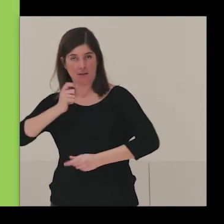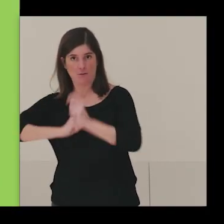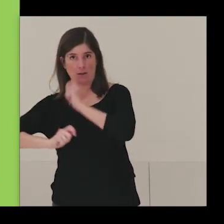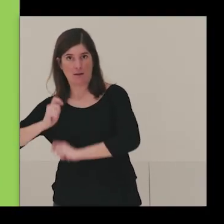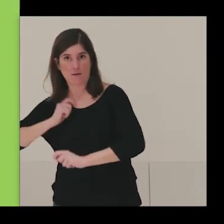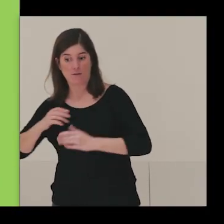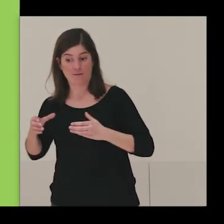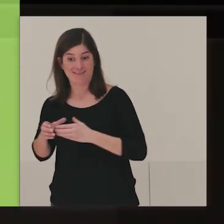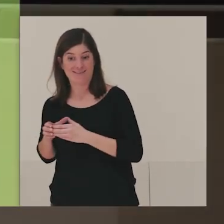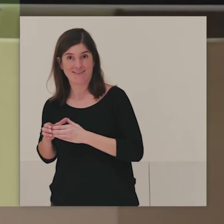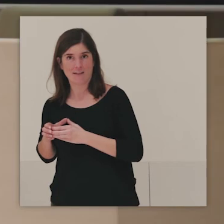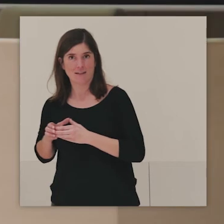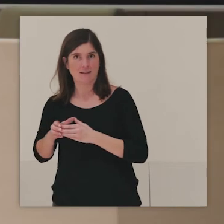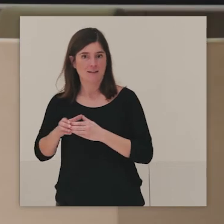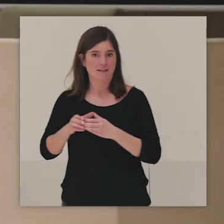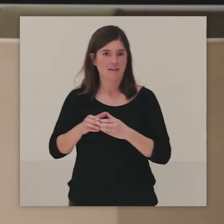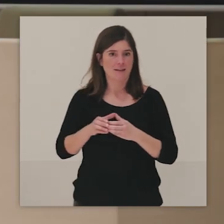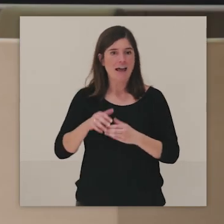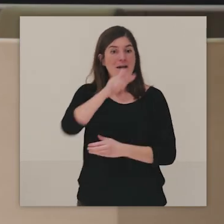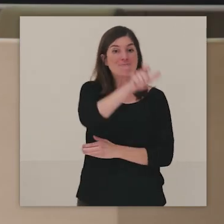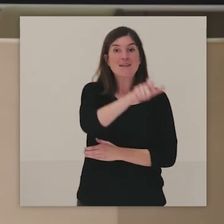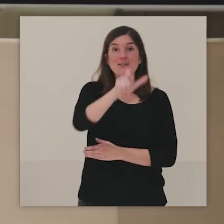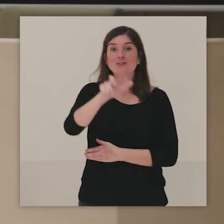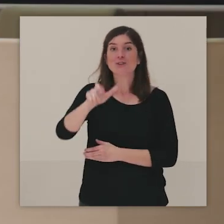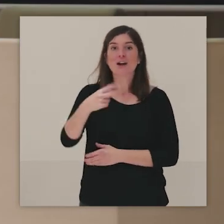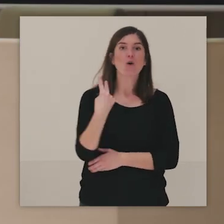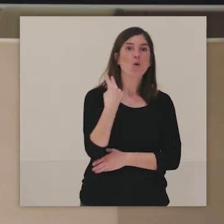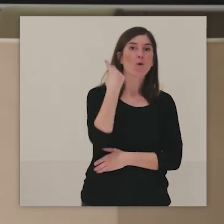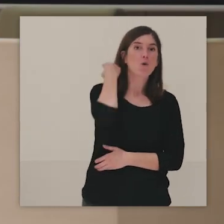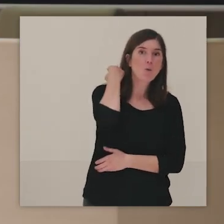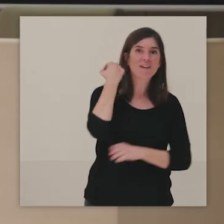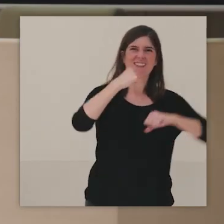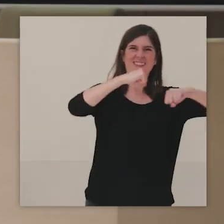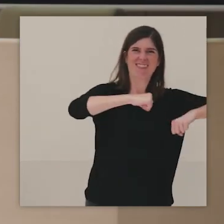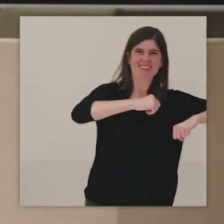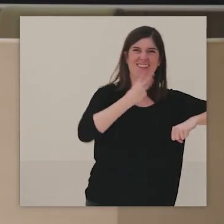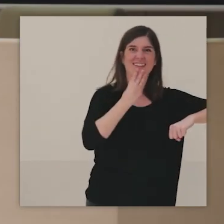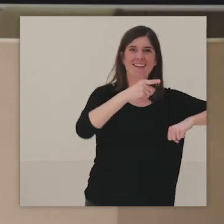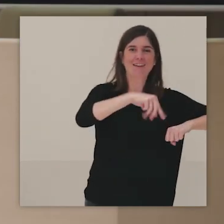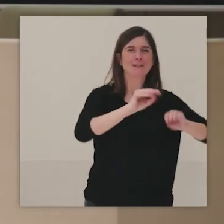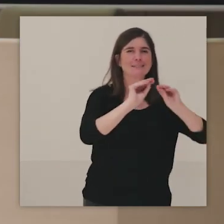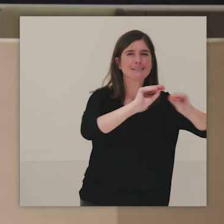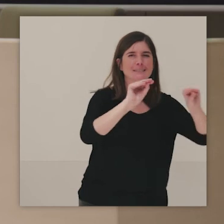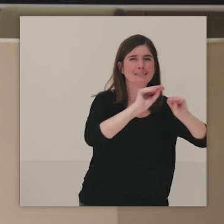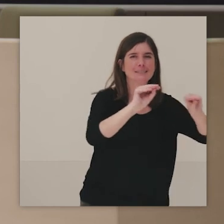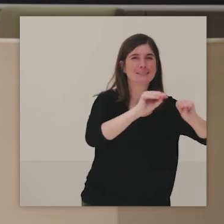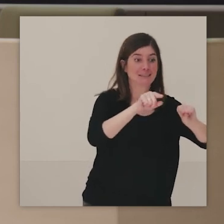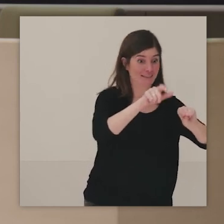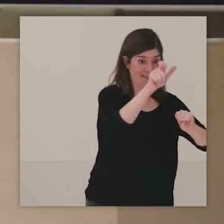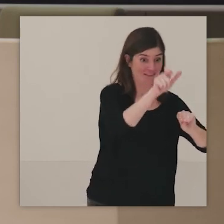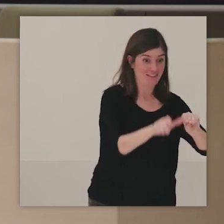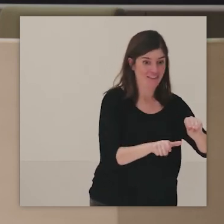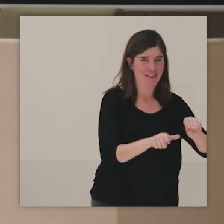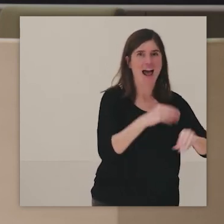con discapacidad intelectual y se han formado mediadores jubilados de una asociación, de CEATE, y entonces